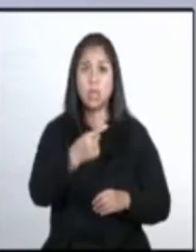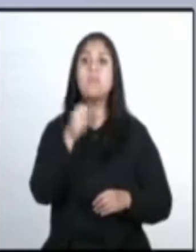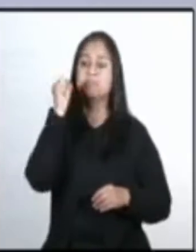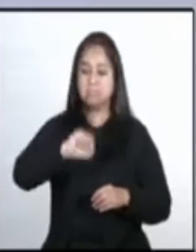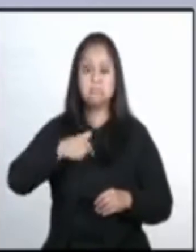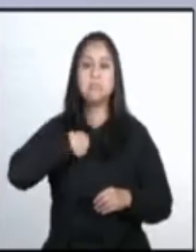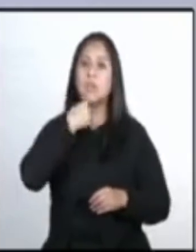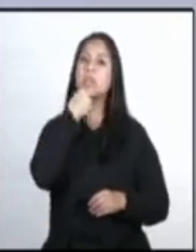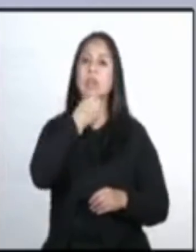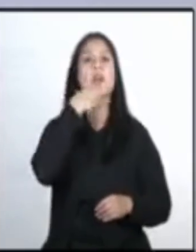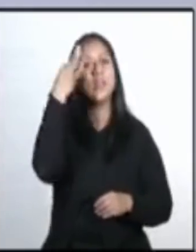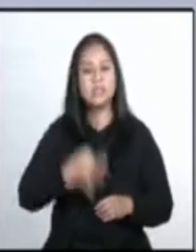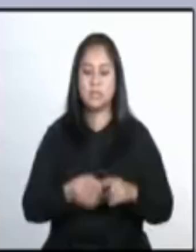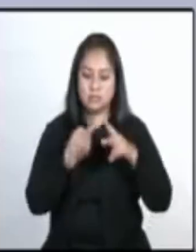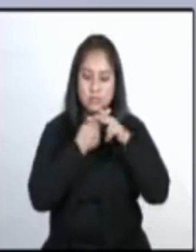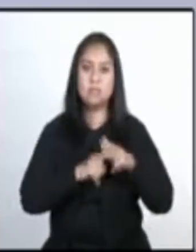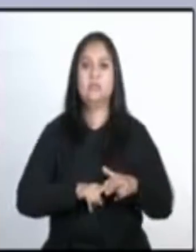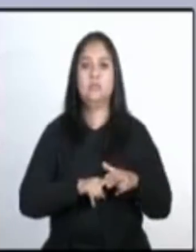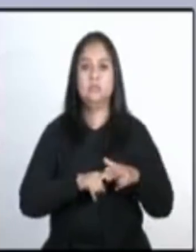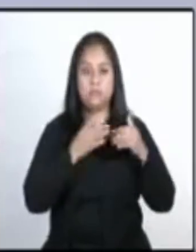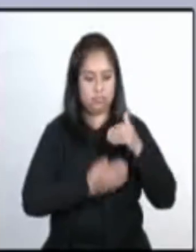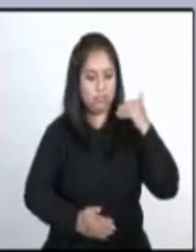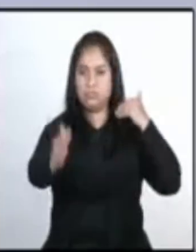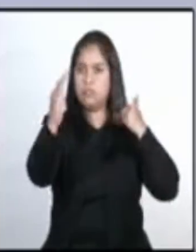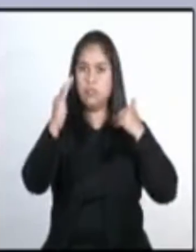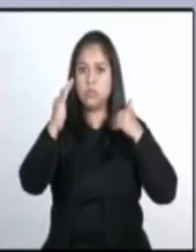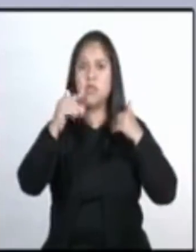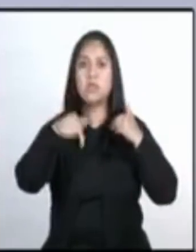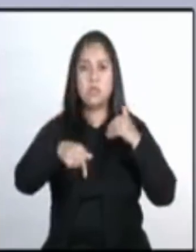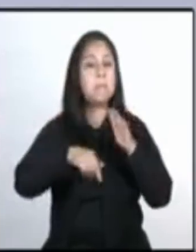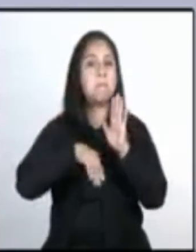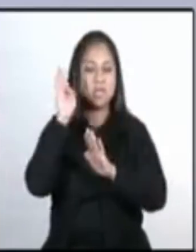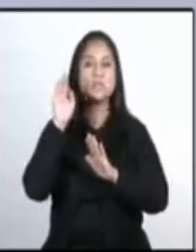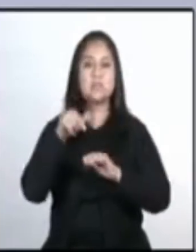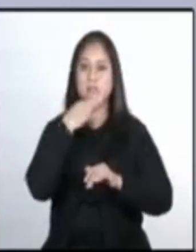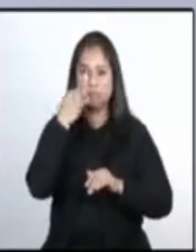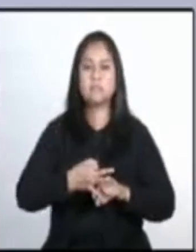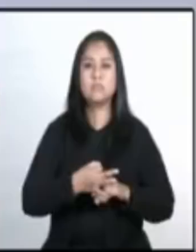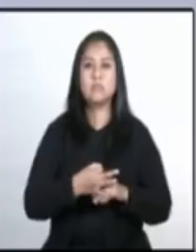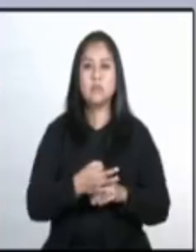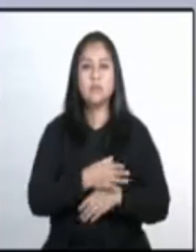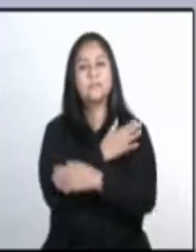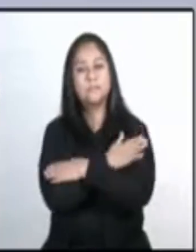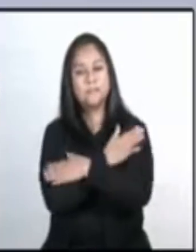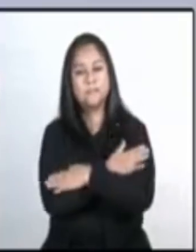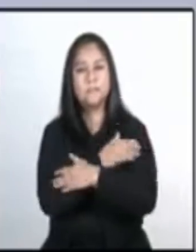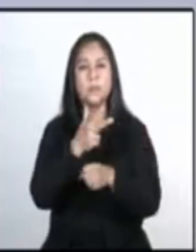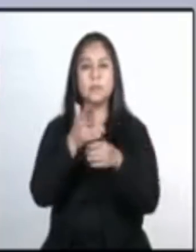desde el primer día de gobierno y lo hemos hecho. Y en esta situación, aún más. Estimados